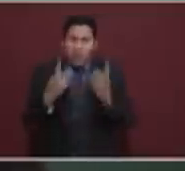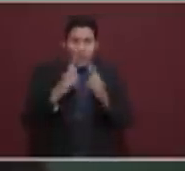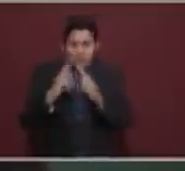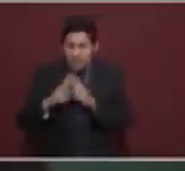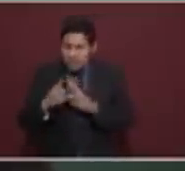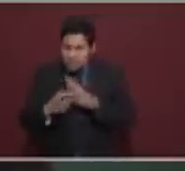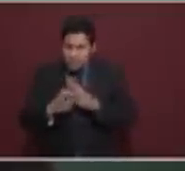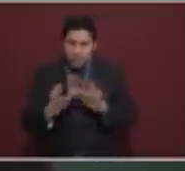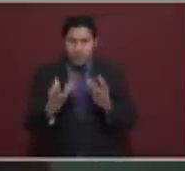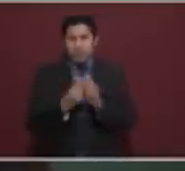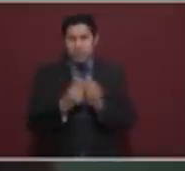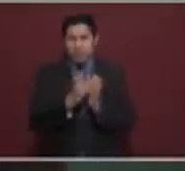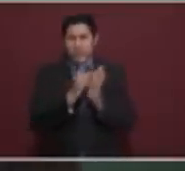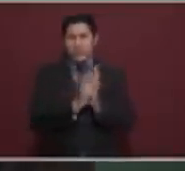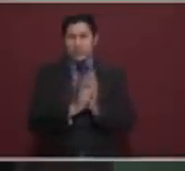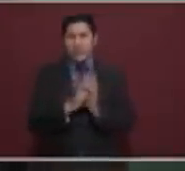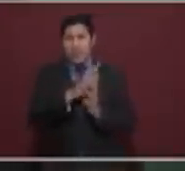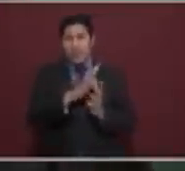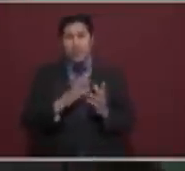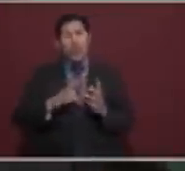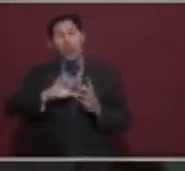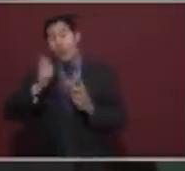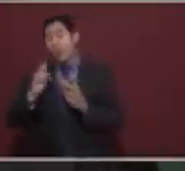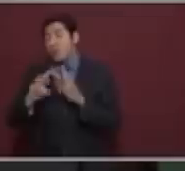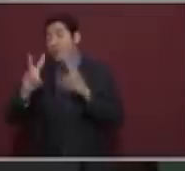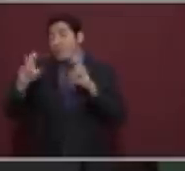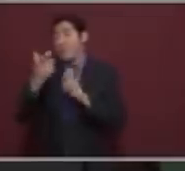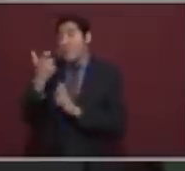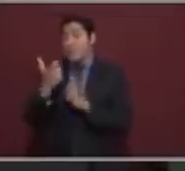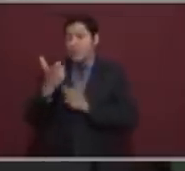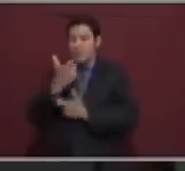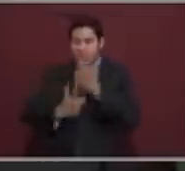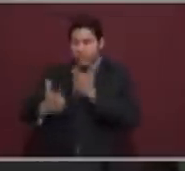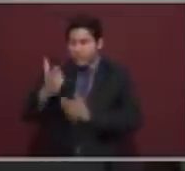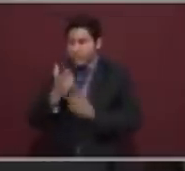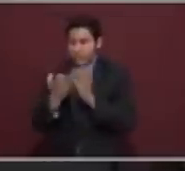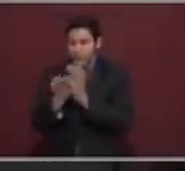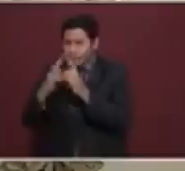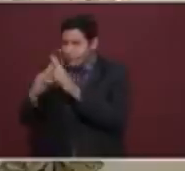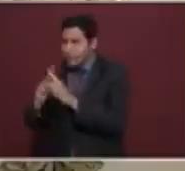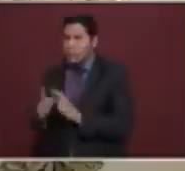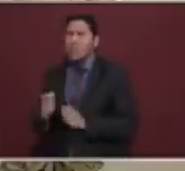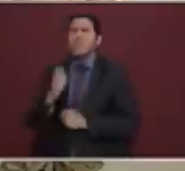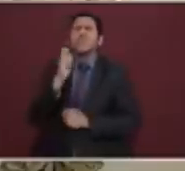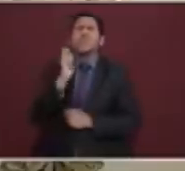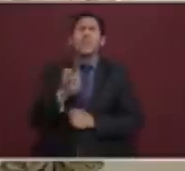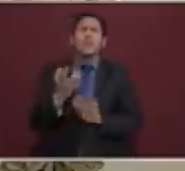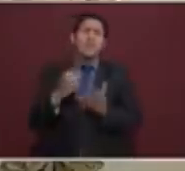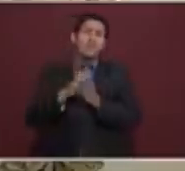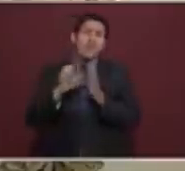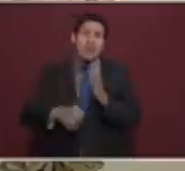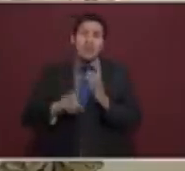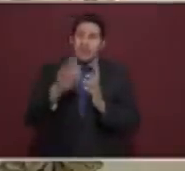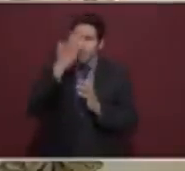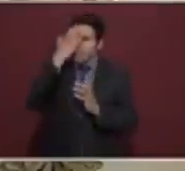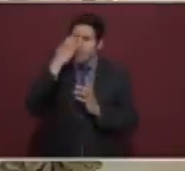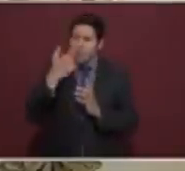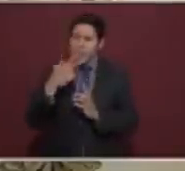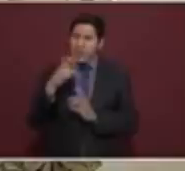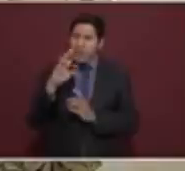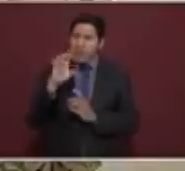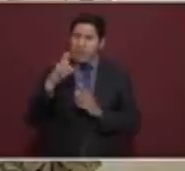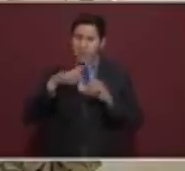legislativo en el aspecto presupuestal recuerden ustedes que la guardia nacional se crea con elementos